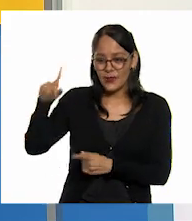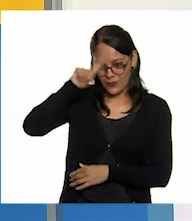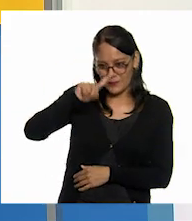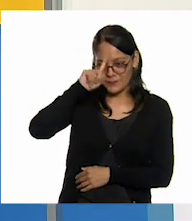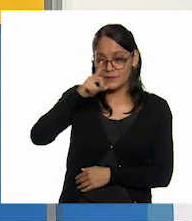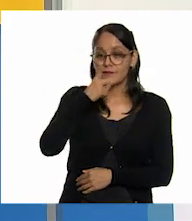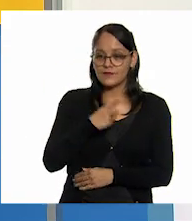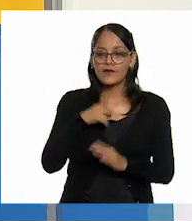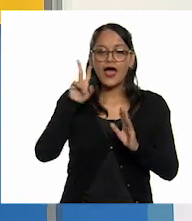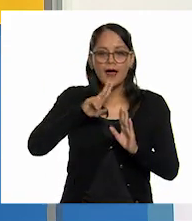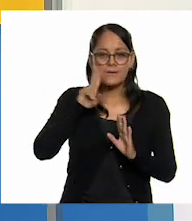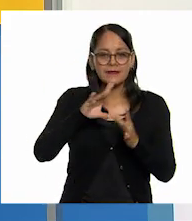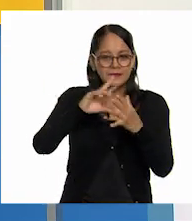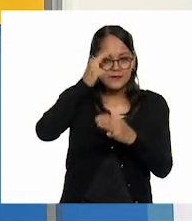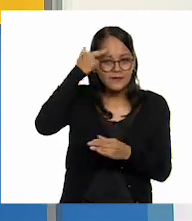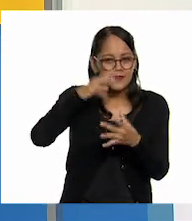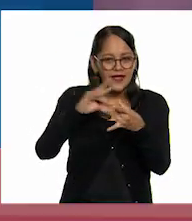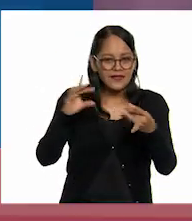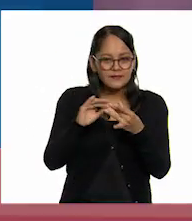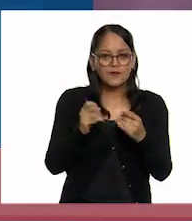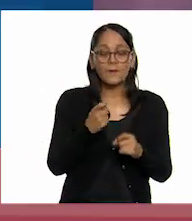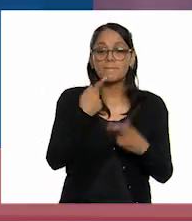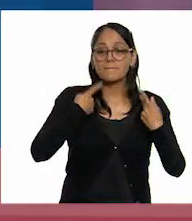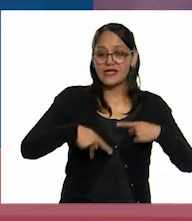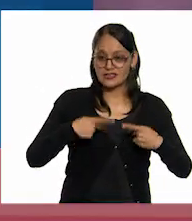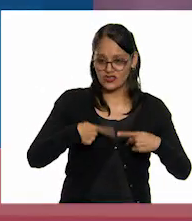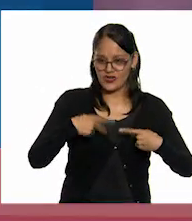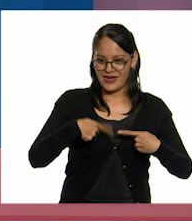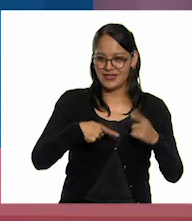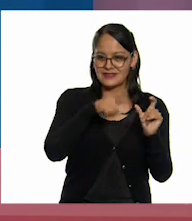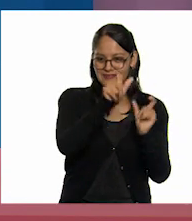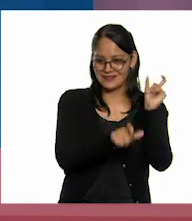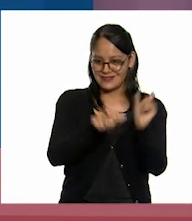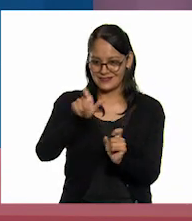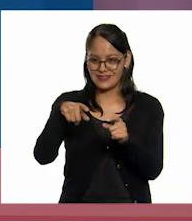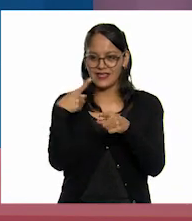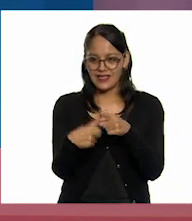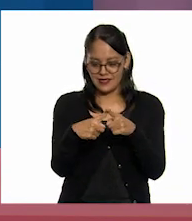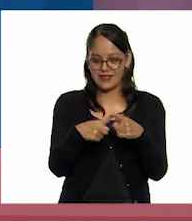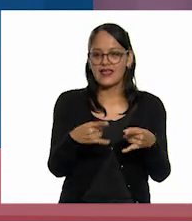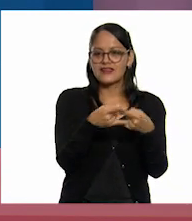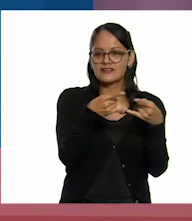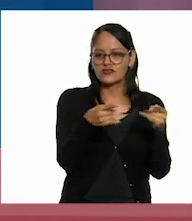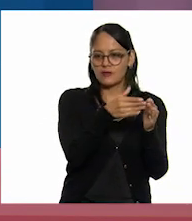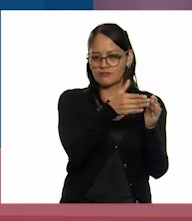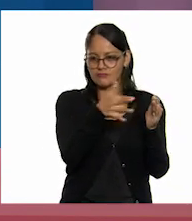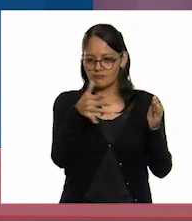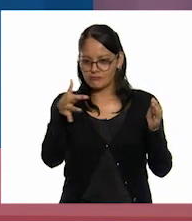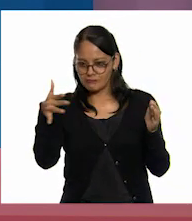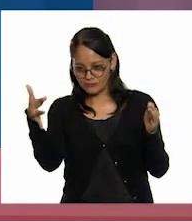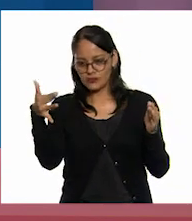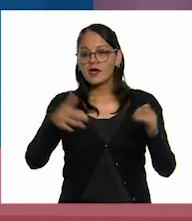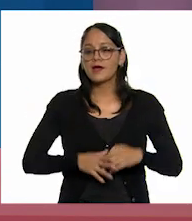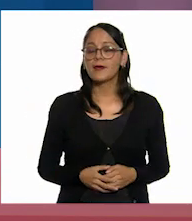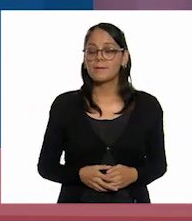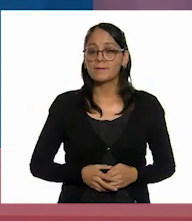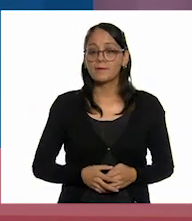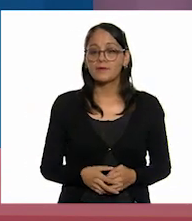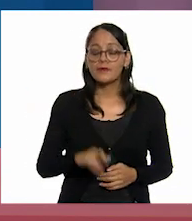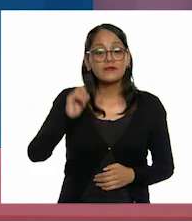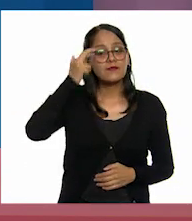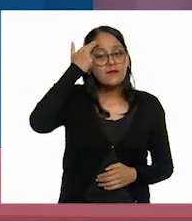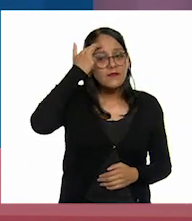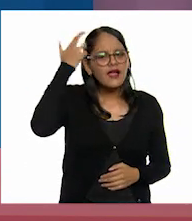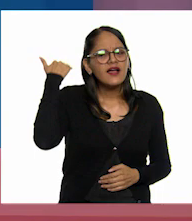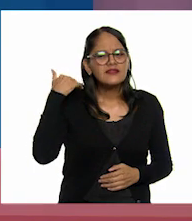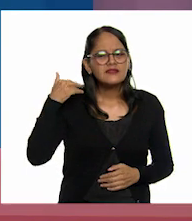los espacios y los personajes. Maestra, es como lo que estuvimos haciendo en las clases en las